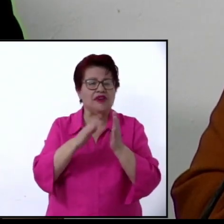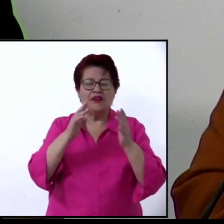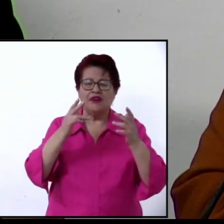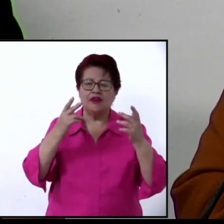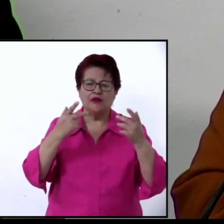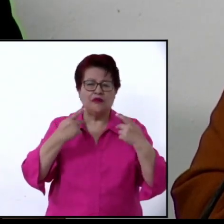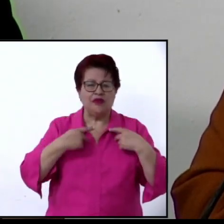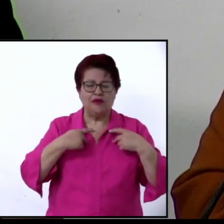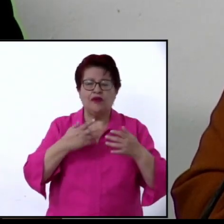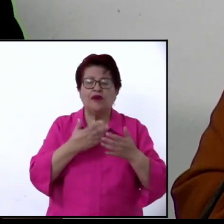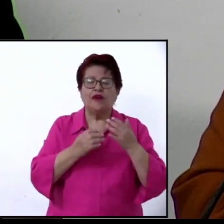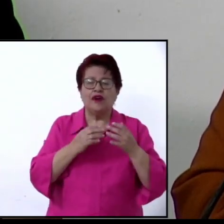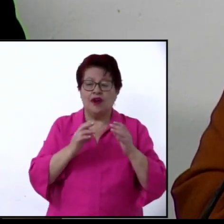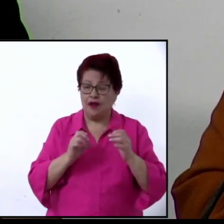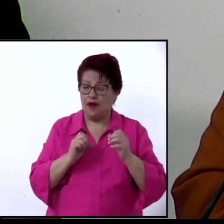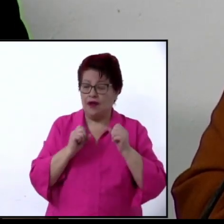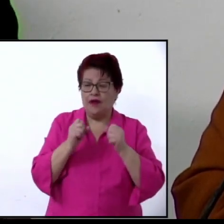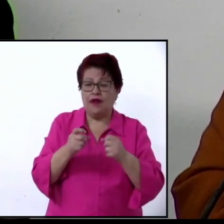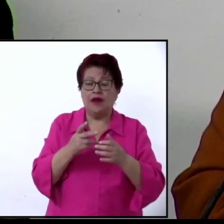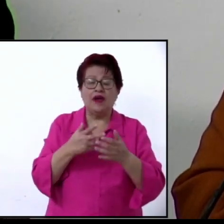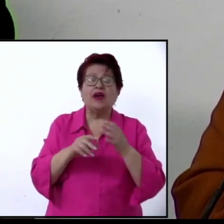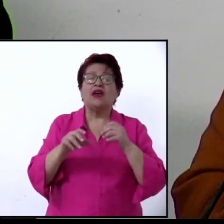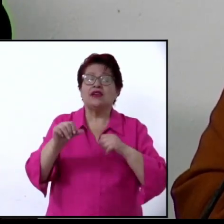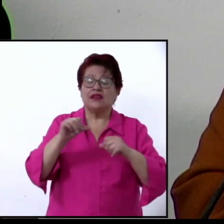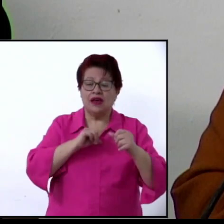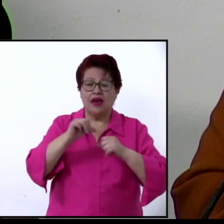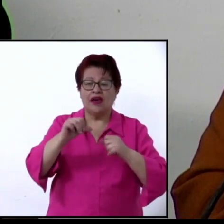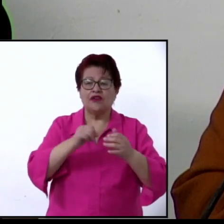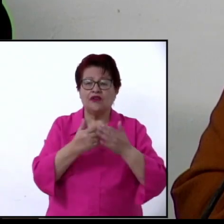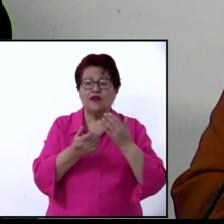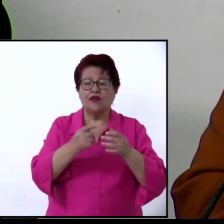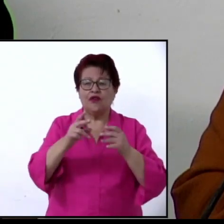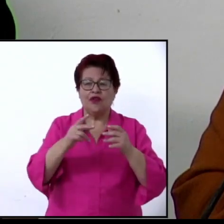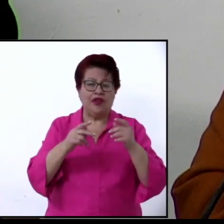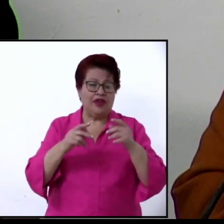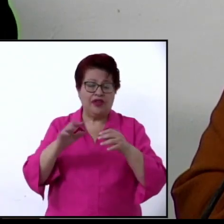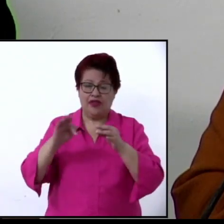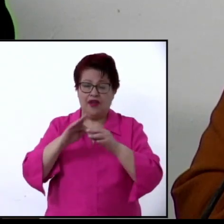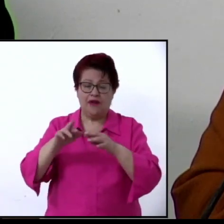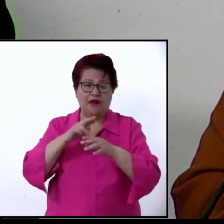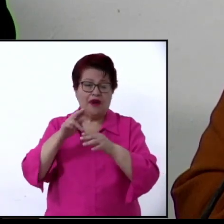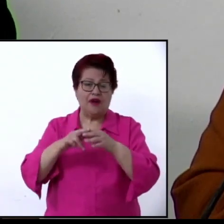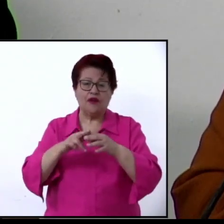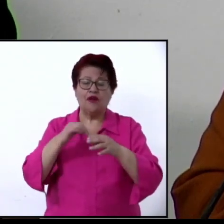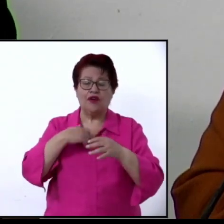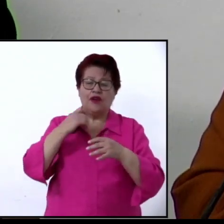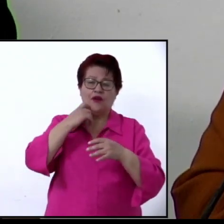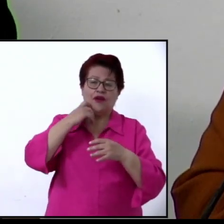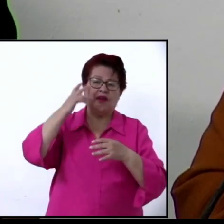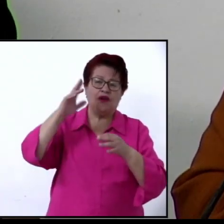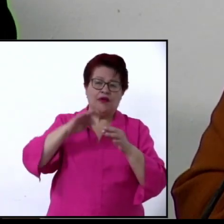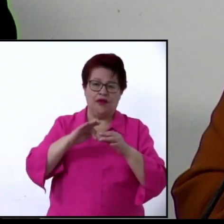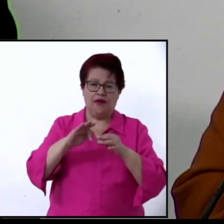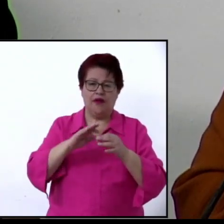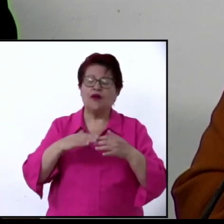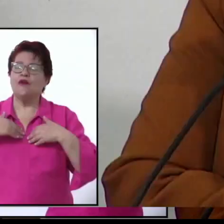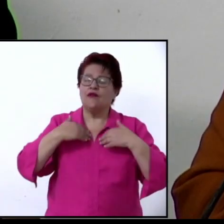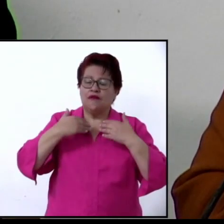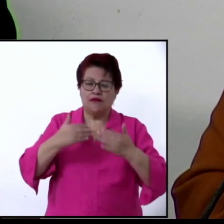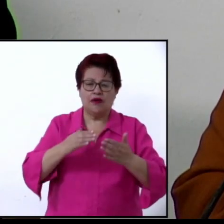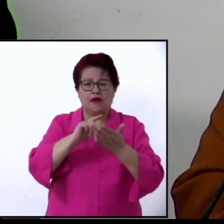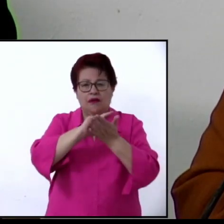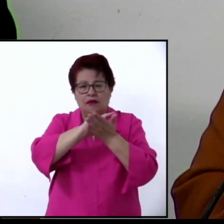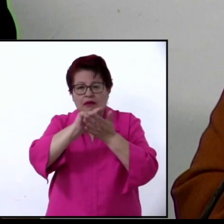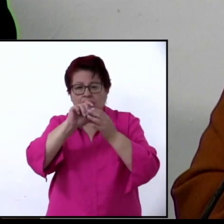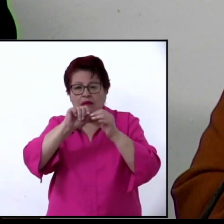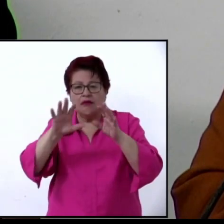El reclutamiento ha fortalecido la interacción directa entre trabajadores y aspirantes, generando confianza y